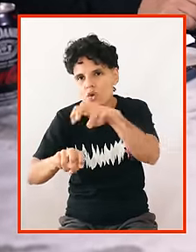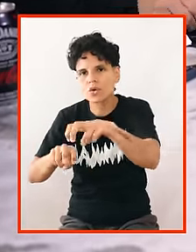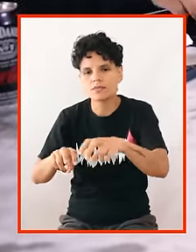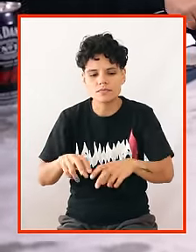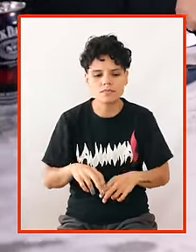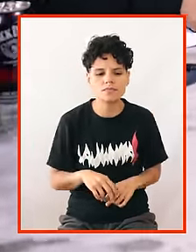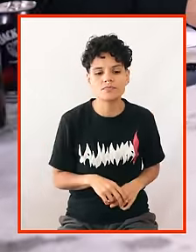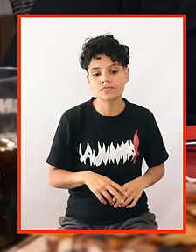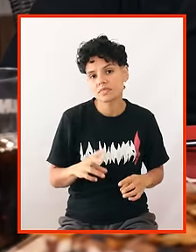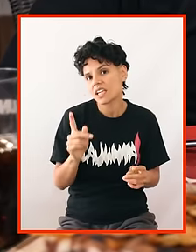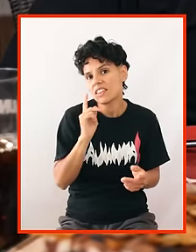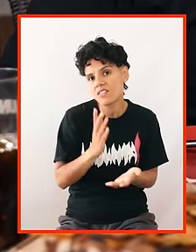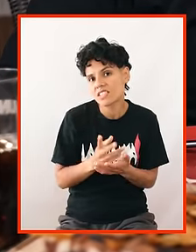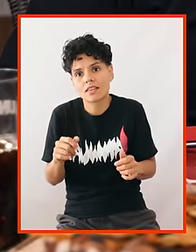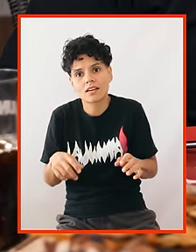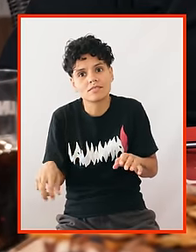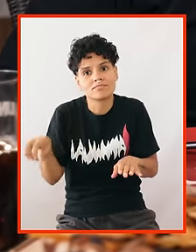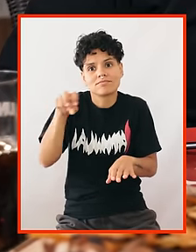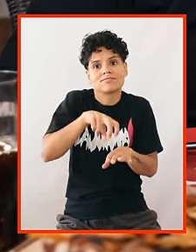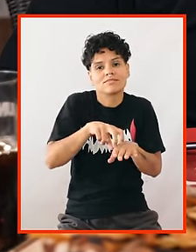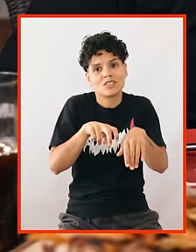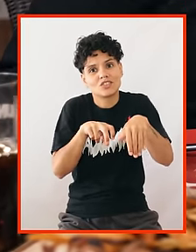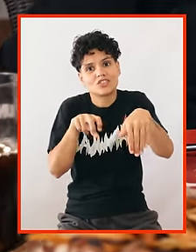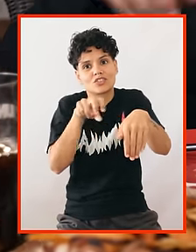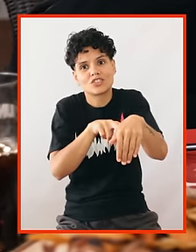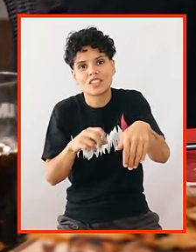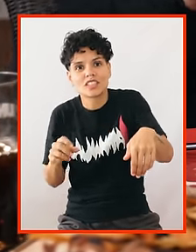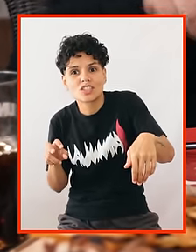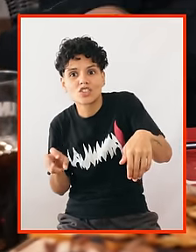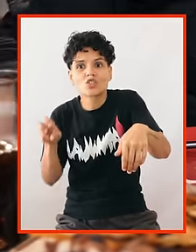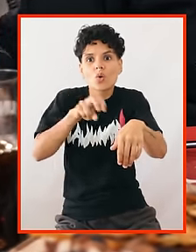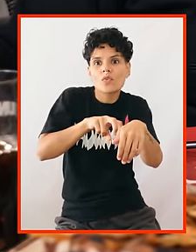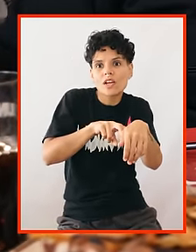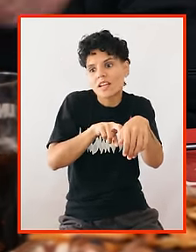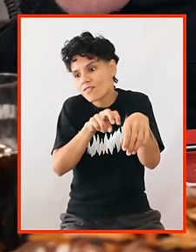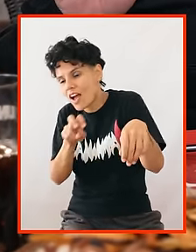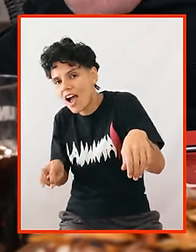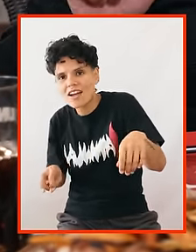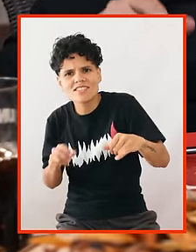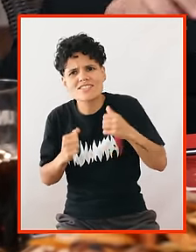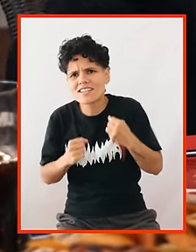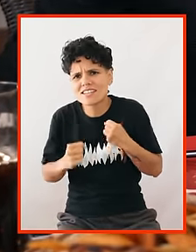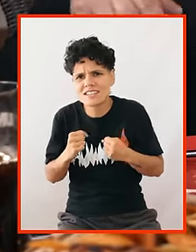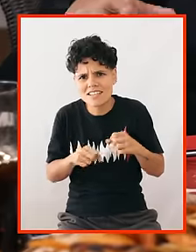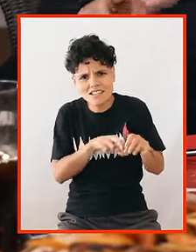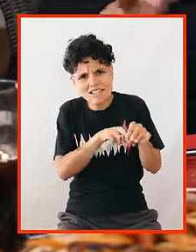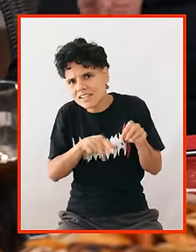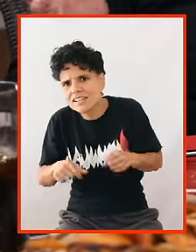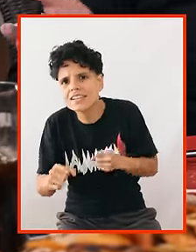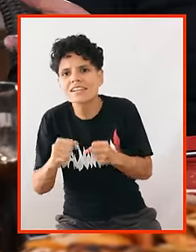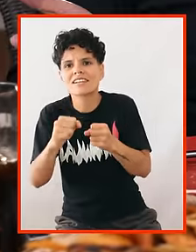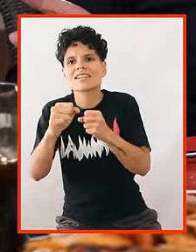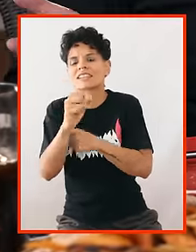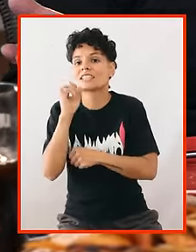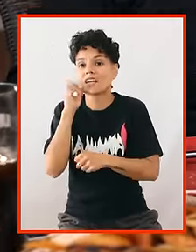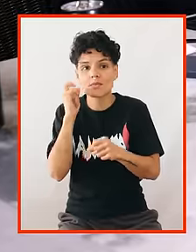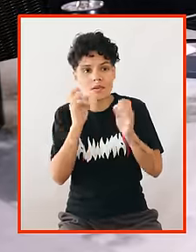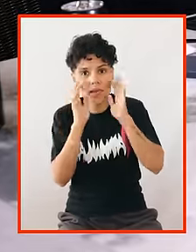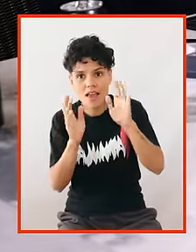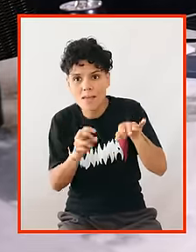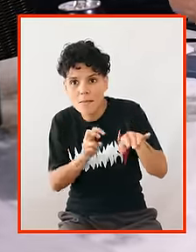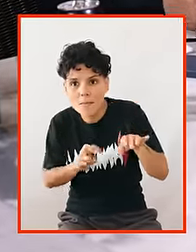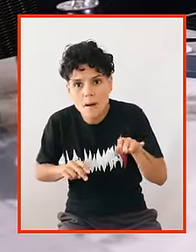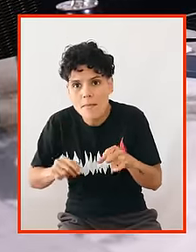un experto en lanzarse. Sí, para claro. Subirse, sí, para bajarse. La bajada igual. Era siempre corriendo. Sí, sí, y, no, la, no, y, a, no, y a favor. No existía la